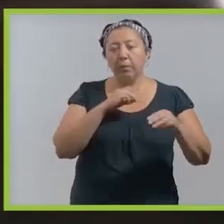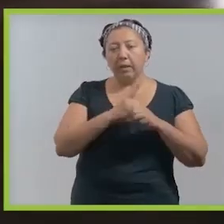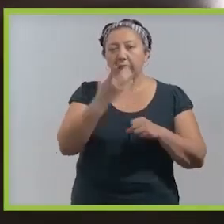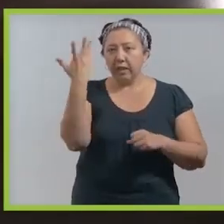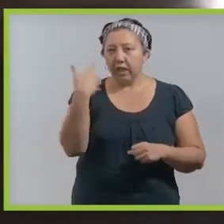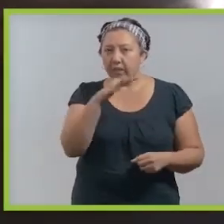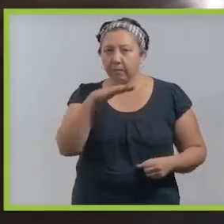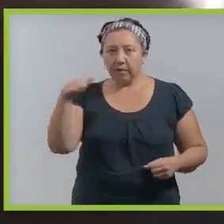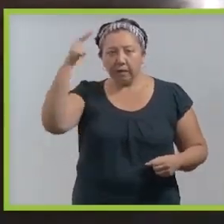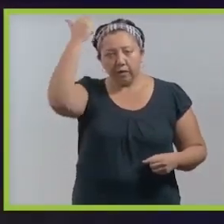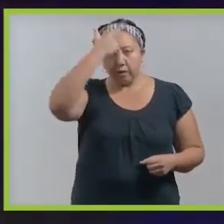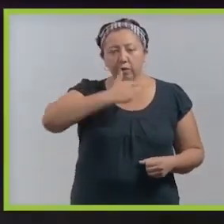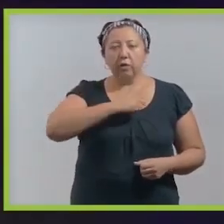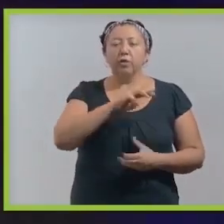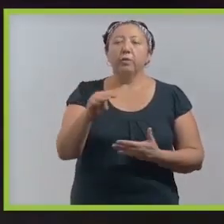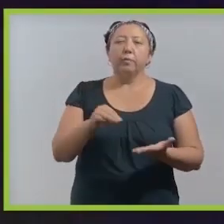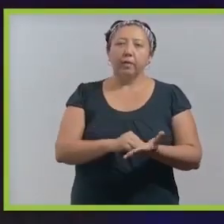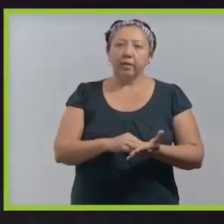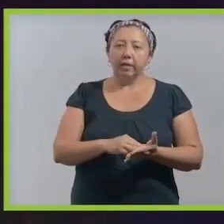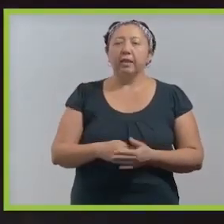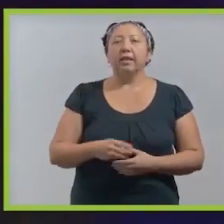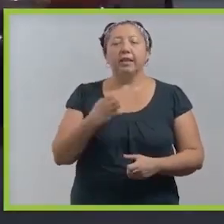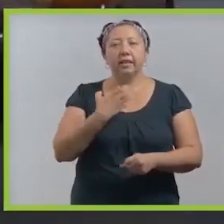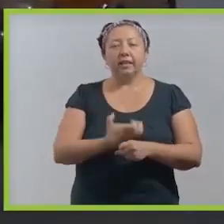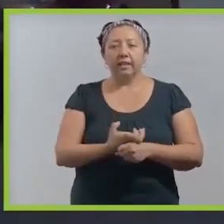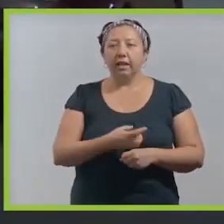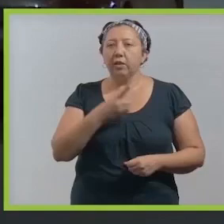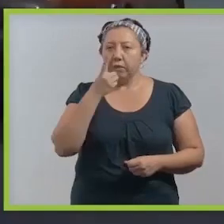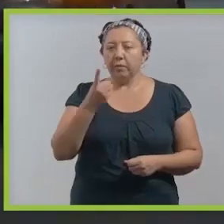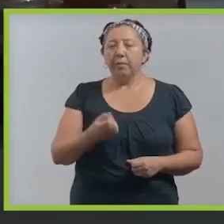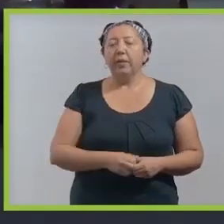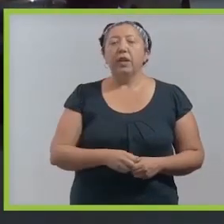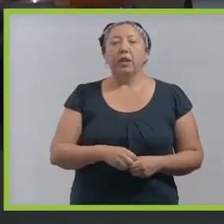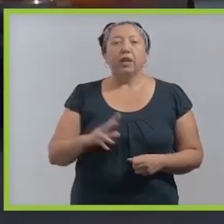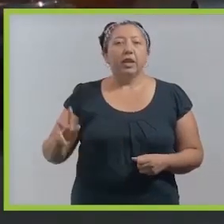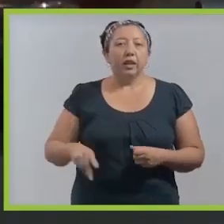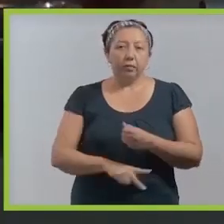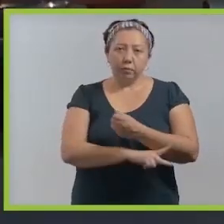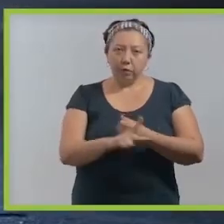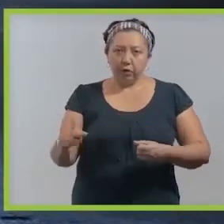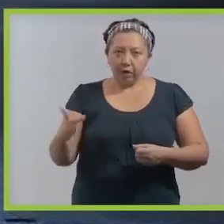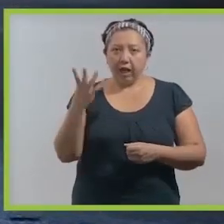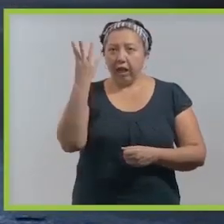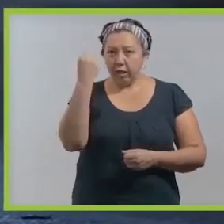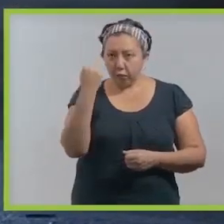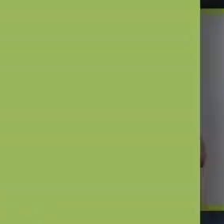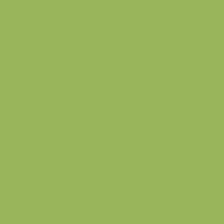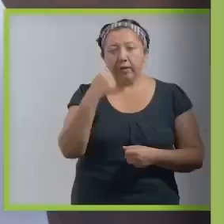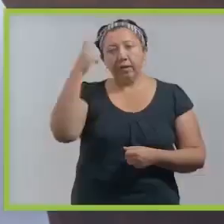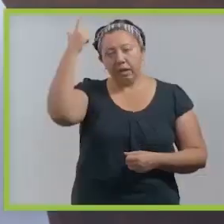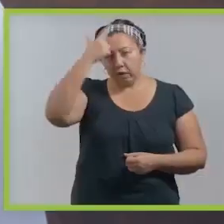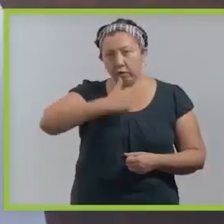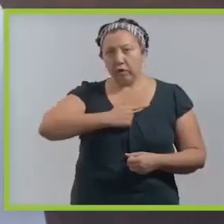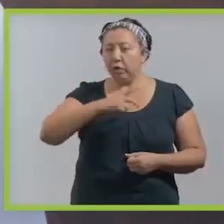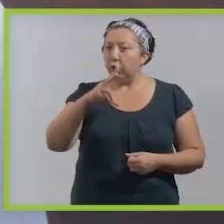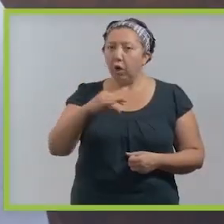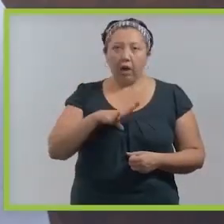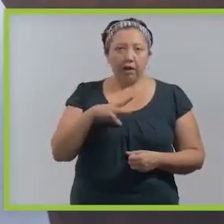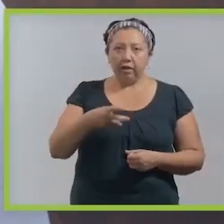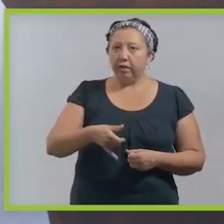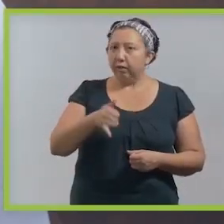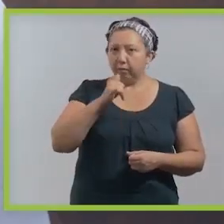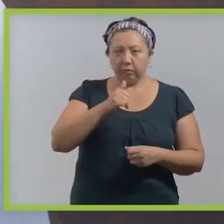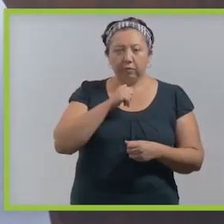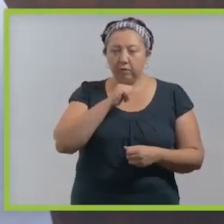a las 10:30 de la noche en la ciudad de Mérida, en el estado, y en los municipios costeros a partir de las 9 de la noche, la ley seca, entre las